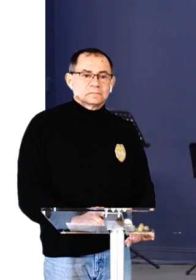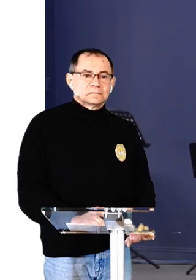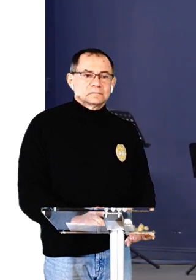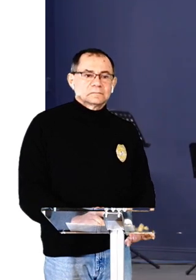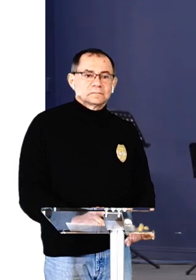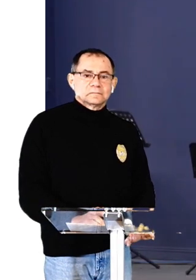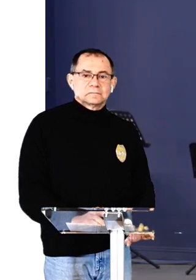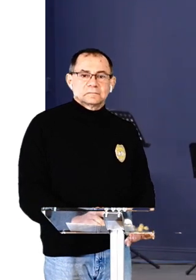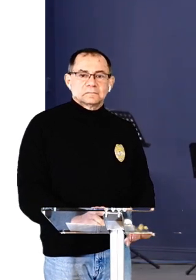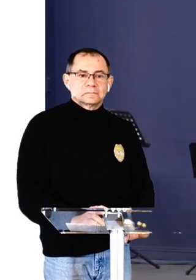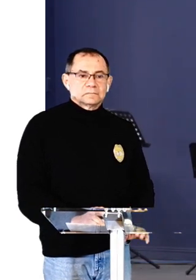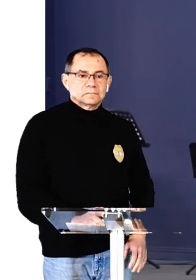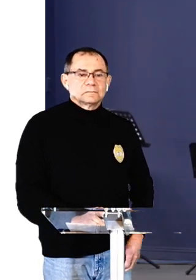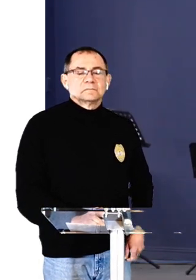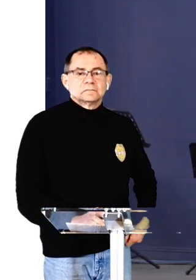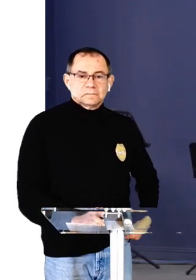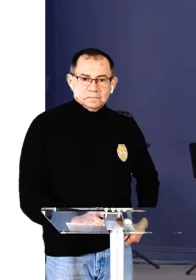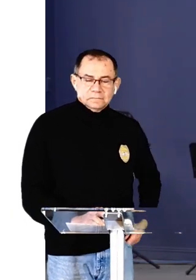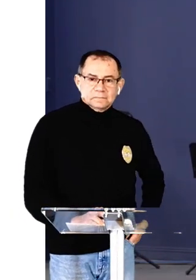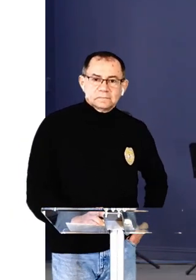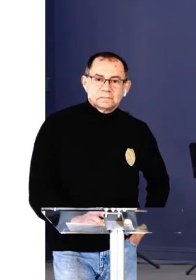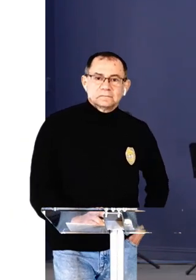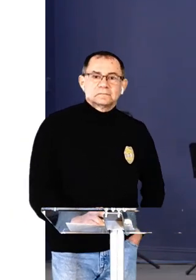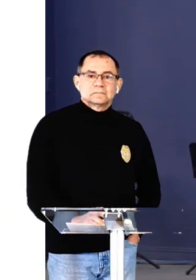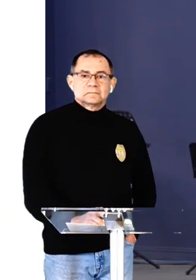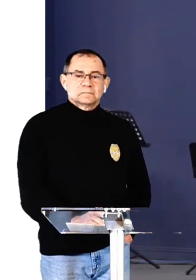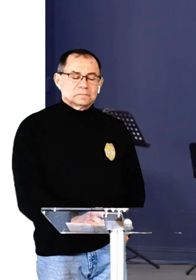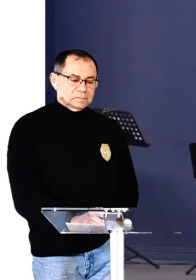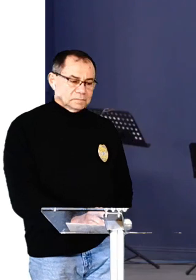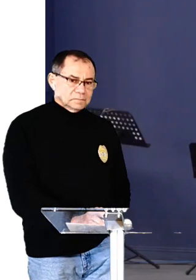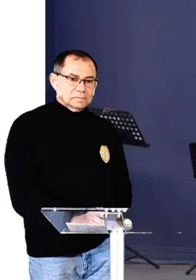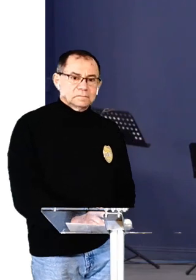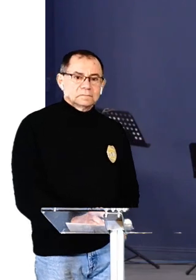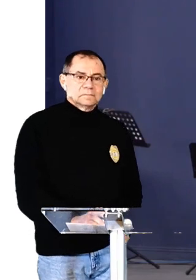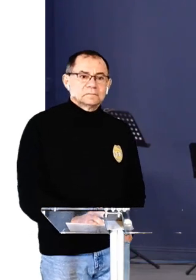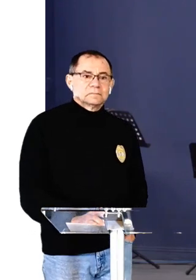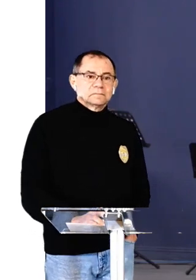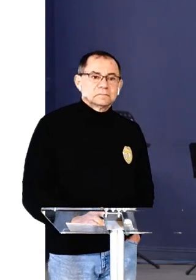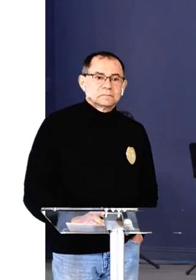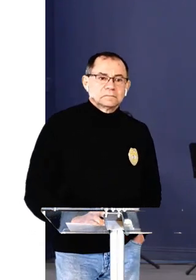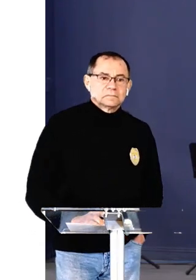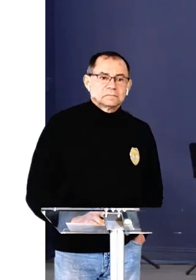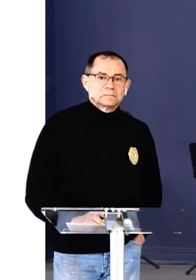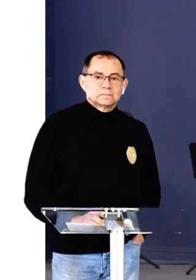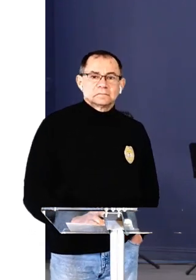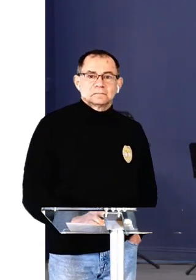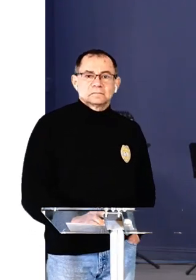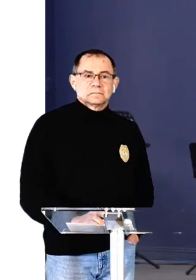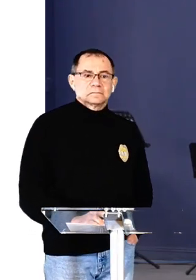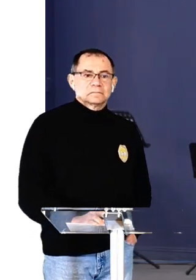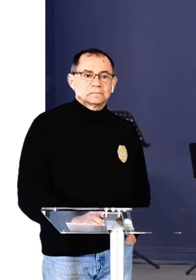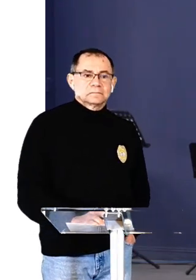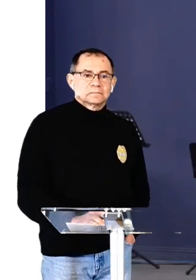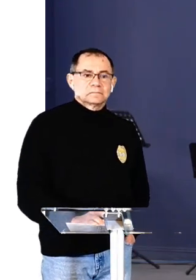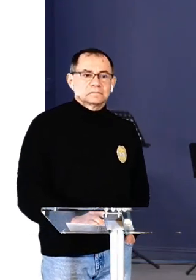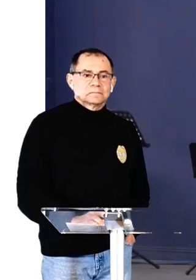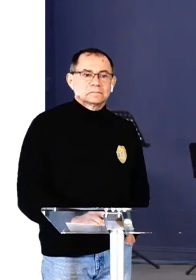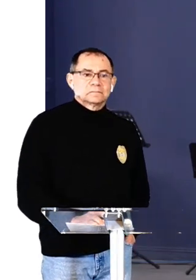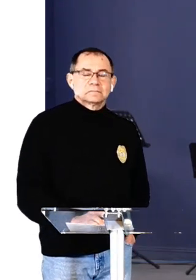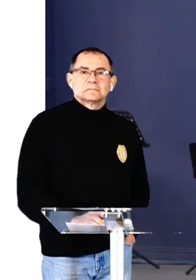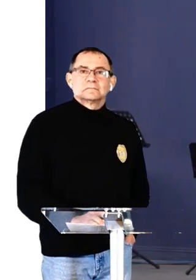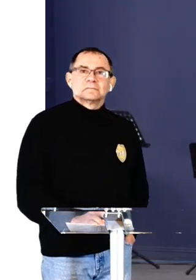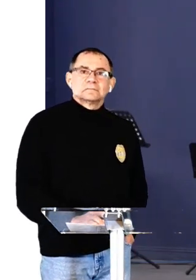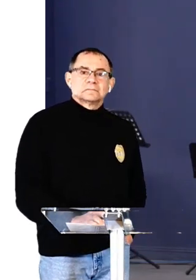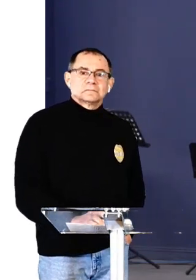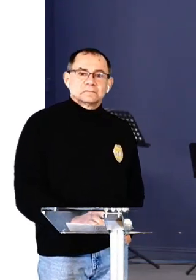participen en este tipo de congresos o de seminarios. Y Viviana es una de ellas. Viviana está en el